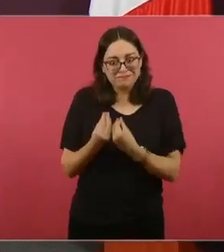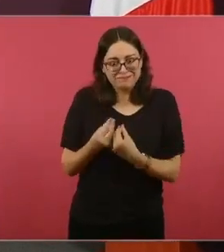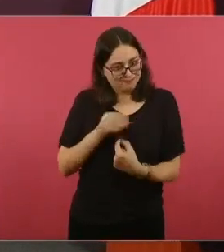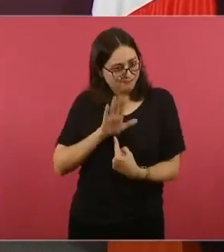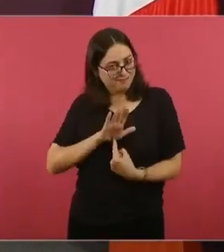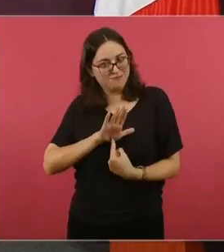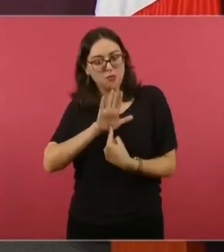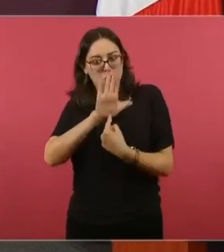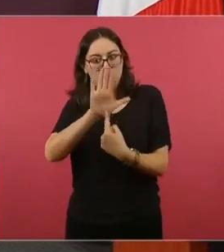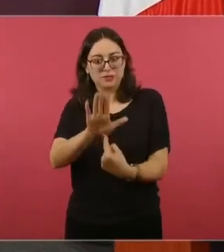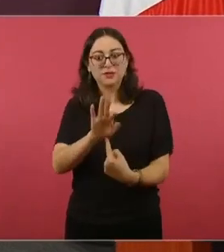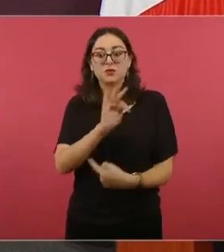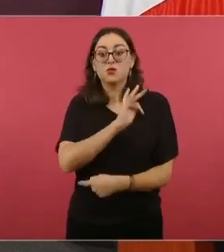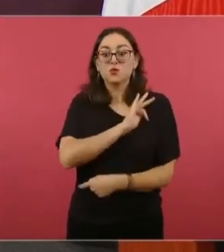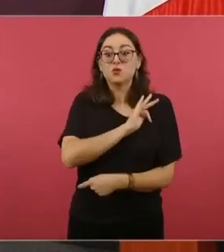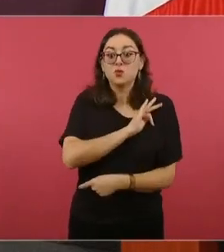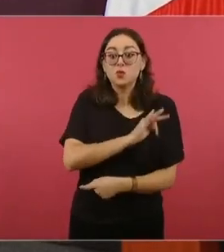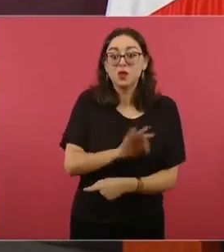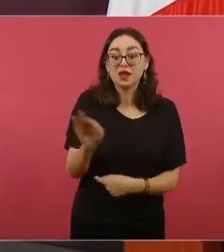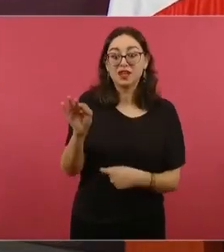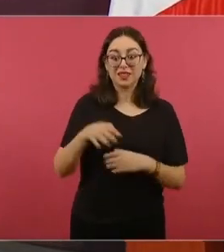puede